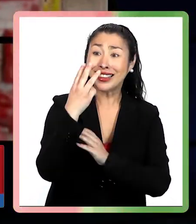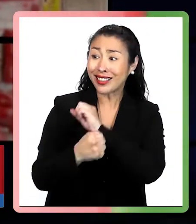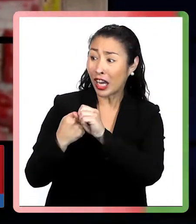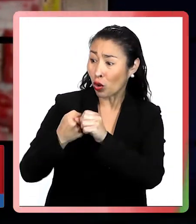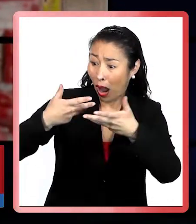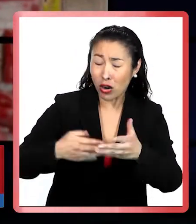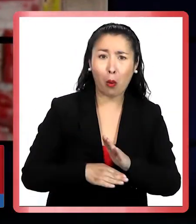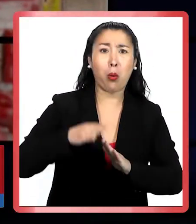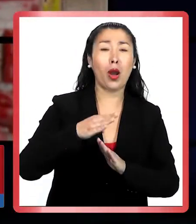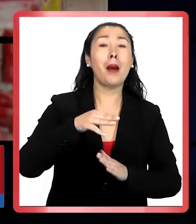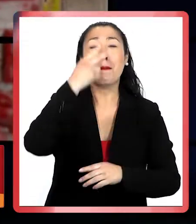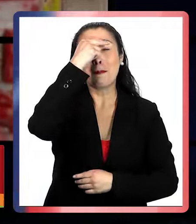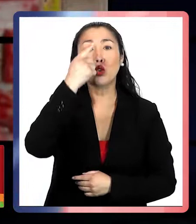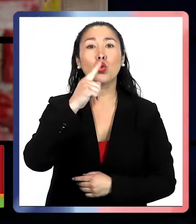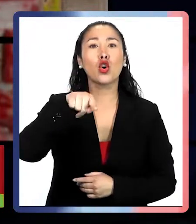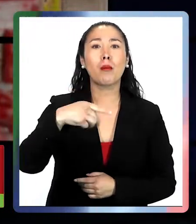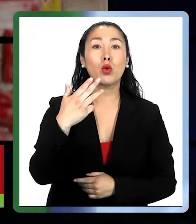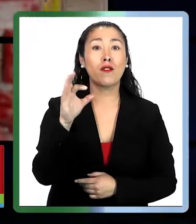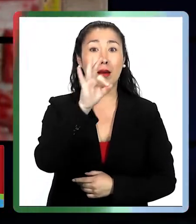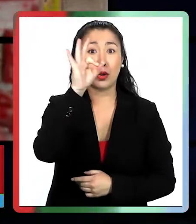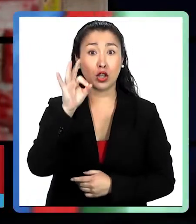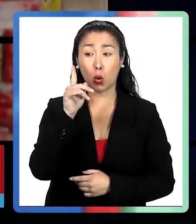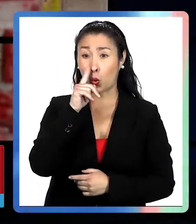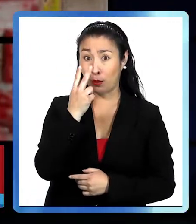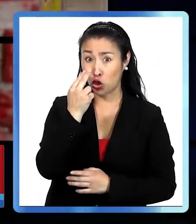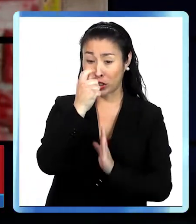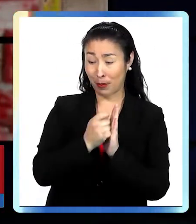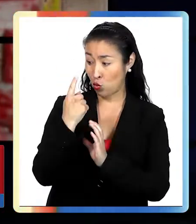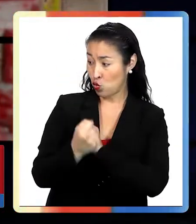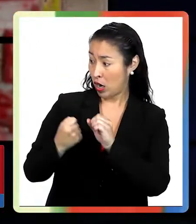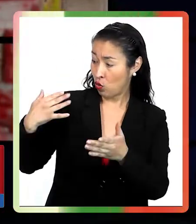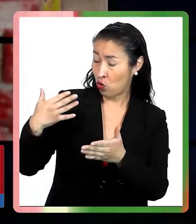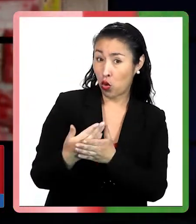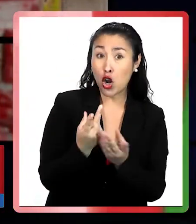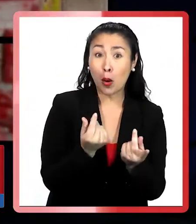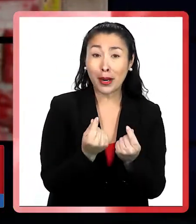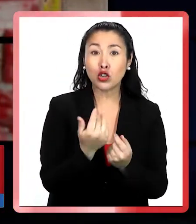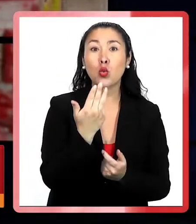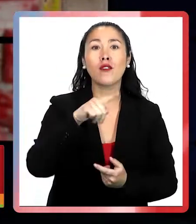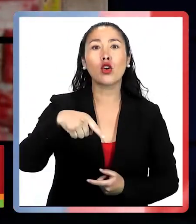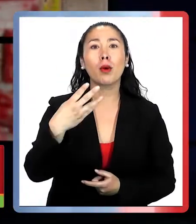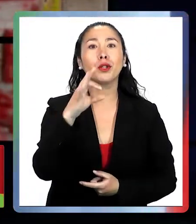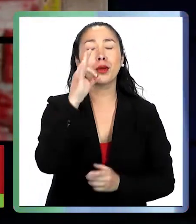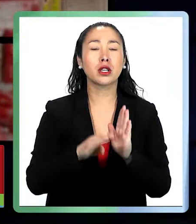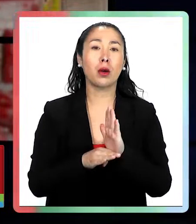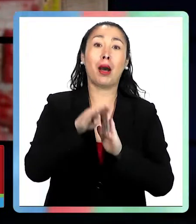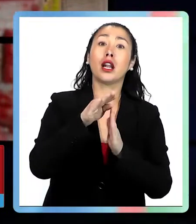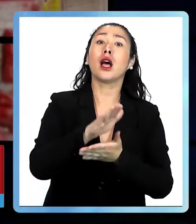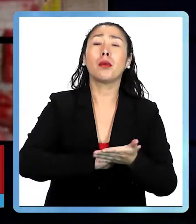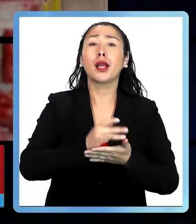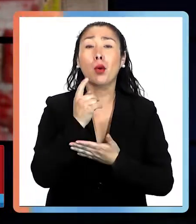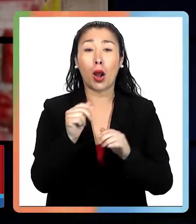de marzo fue de 1.9% y en los últimos 12 meses los precios han subido 9.4%. Por